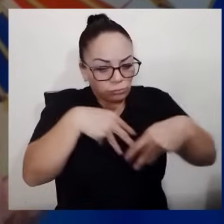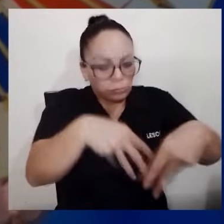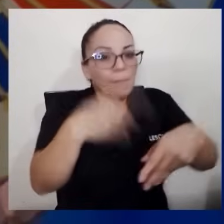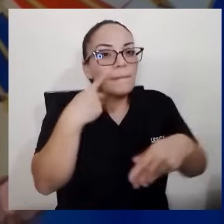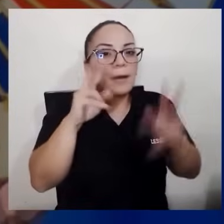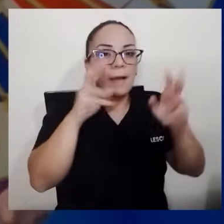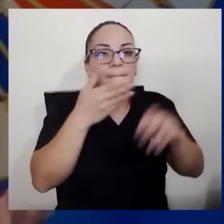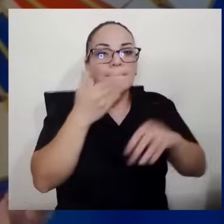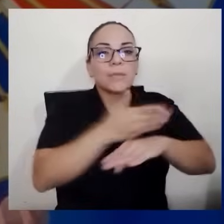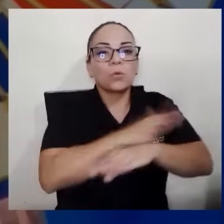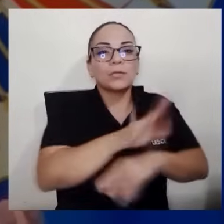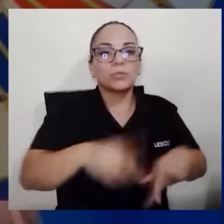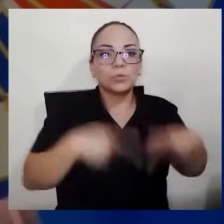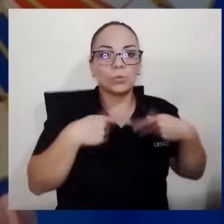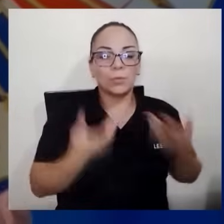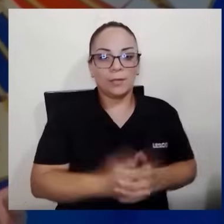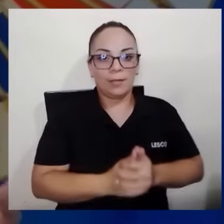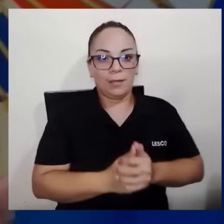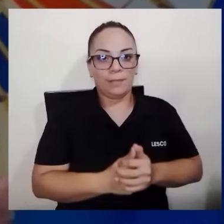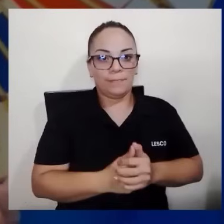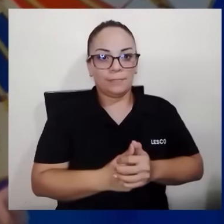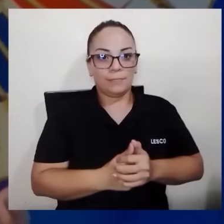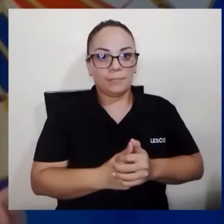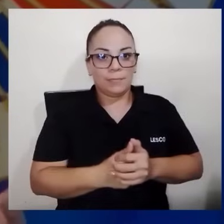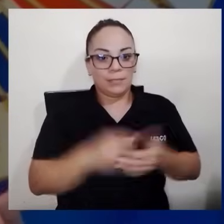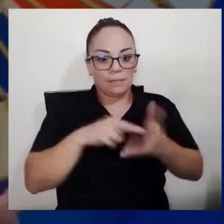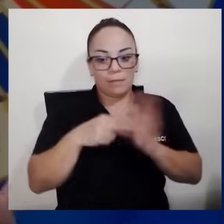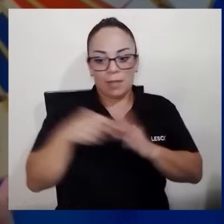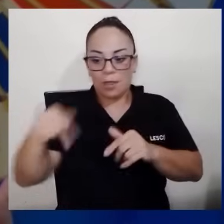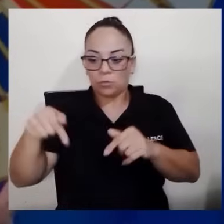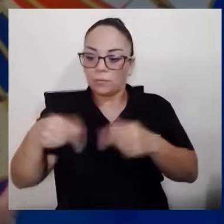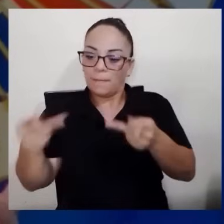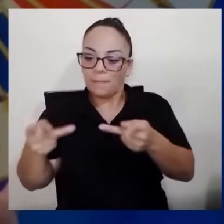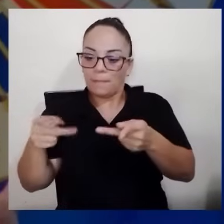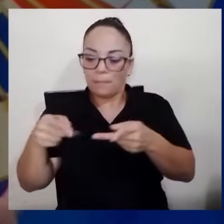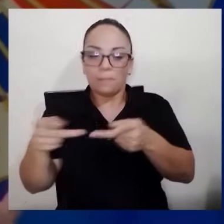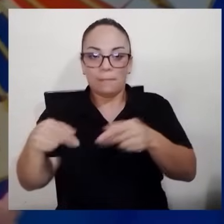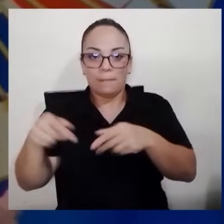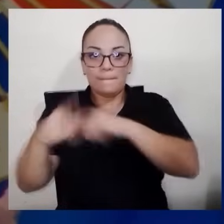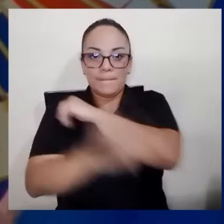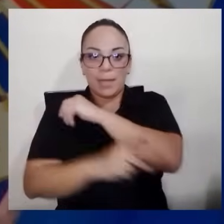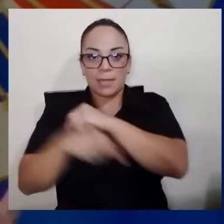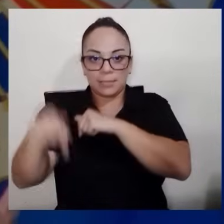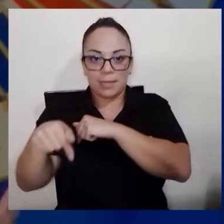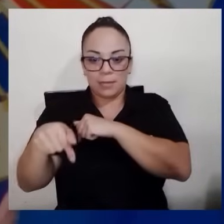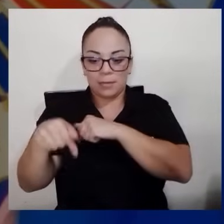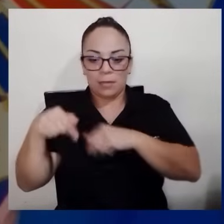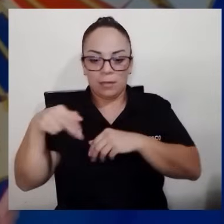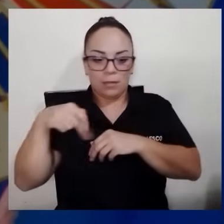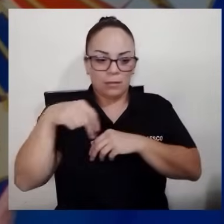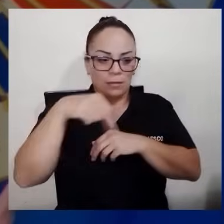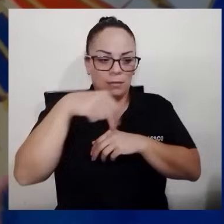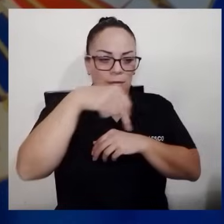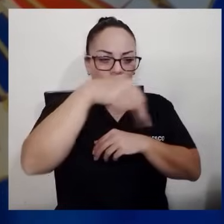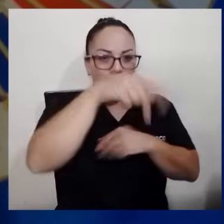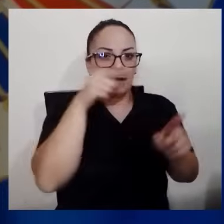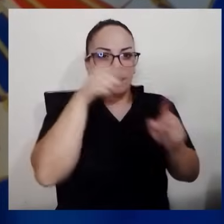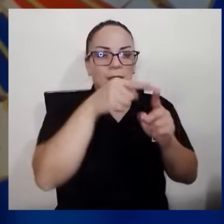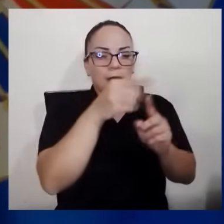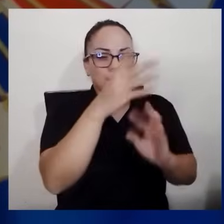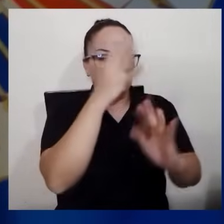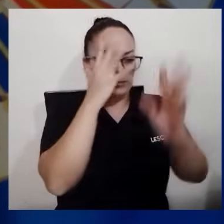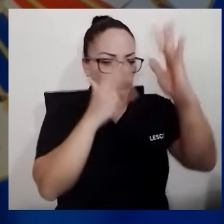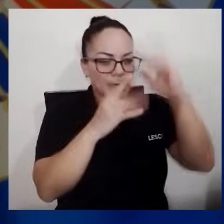aquí quiero llegar allá y tengo que pasar por este infierno verde de la selva del